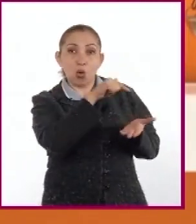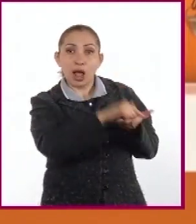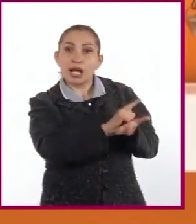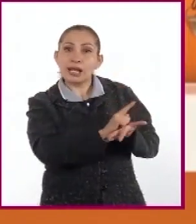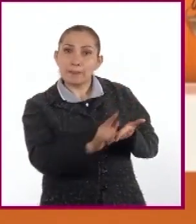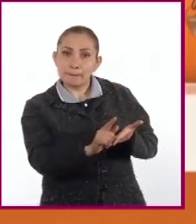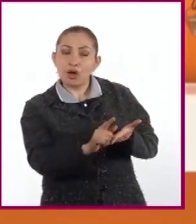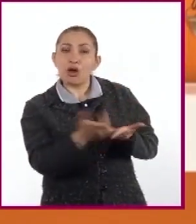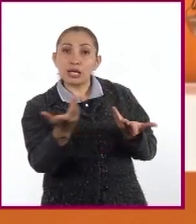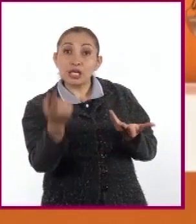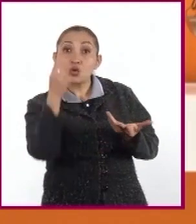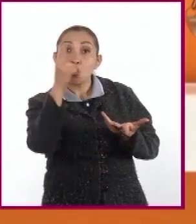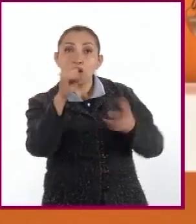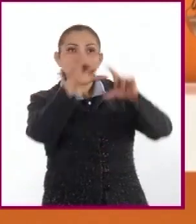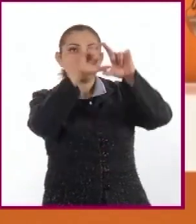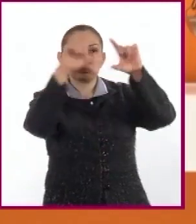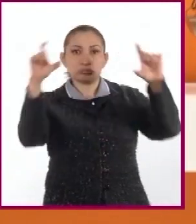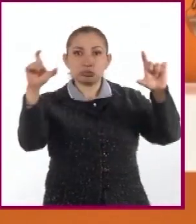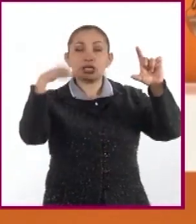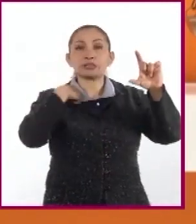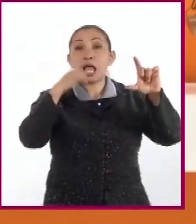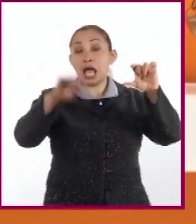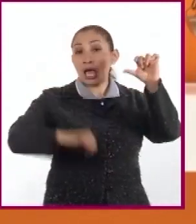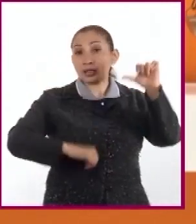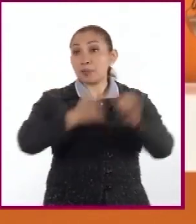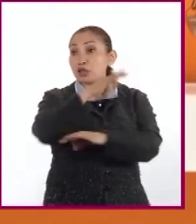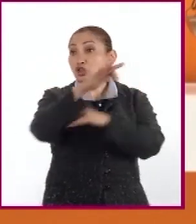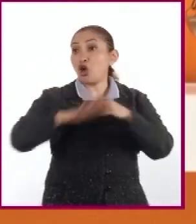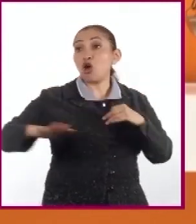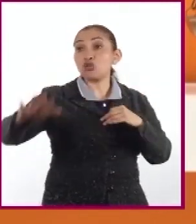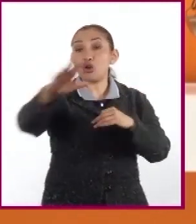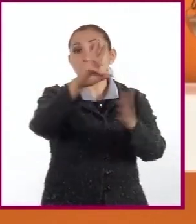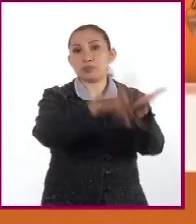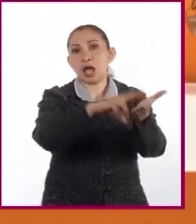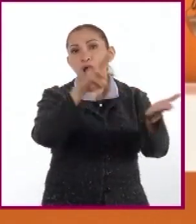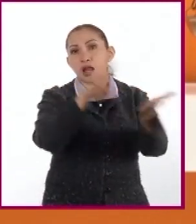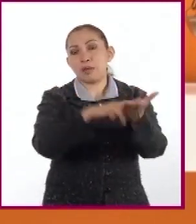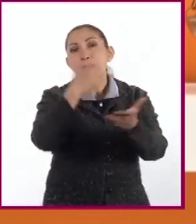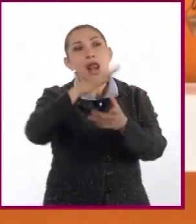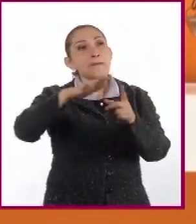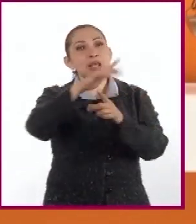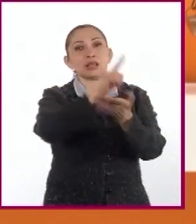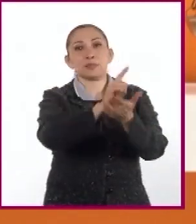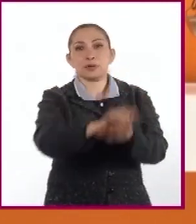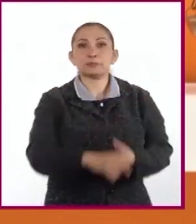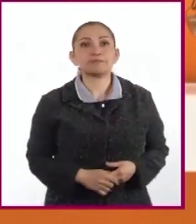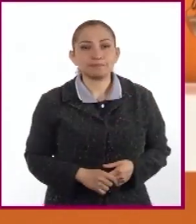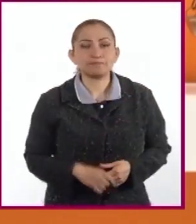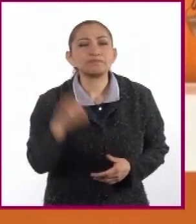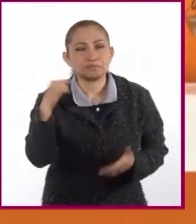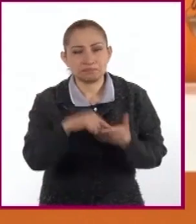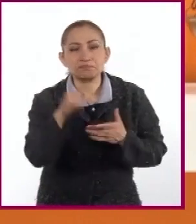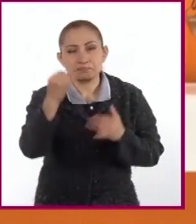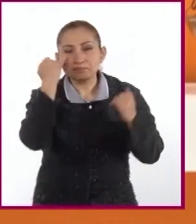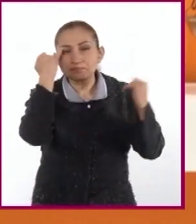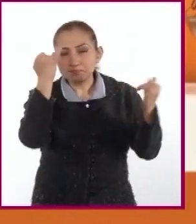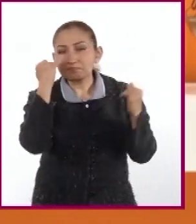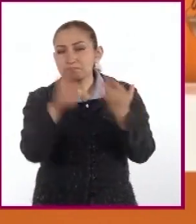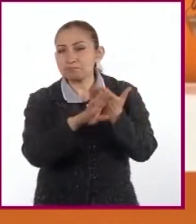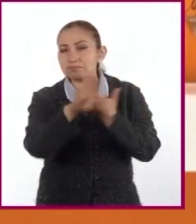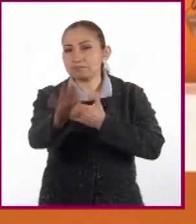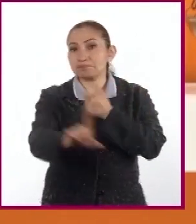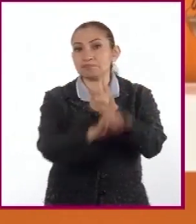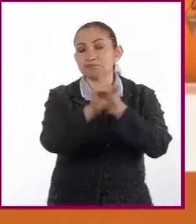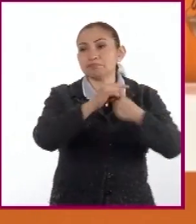limpio y con un letrero que diga la acción de todos suma para lograr un ambiente limpio. Creo que las estrategias evitarán